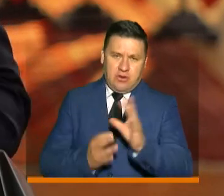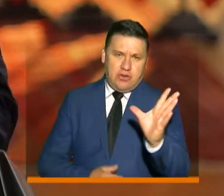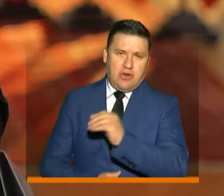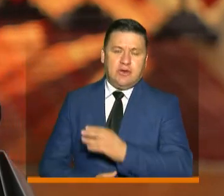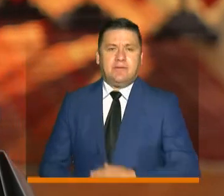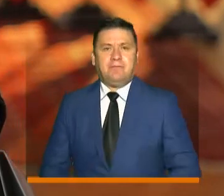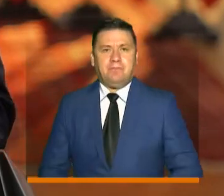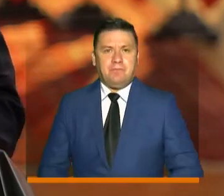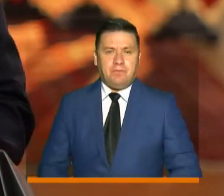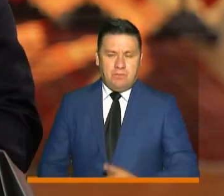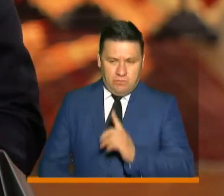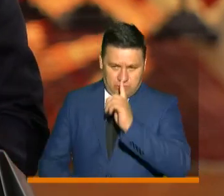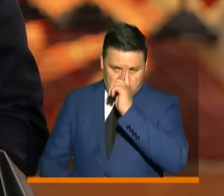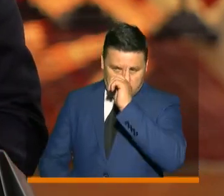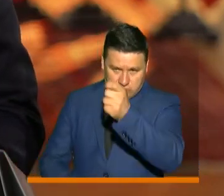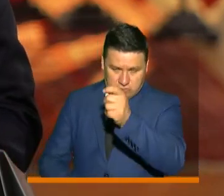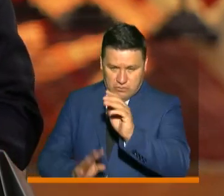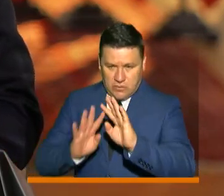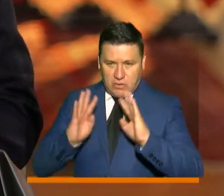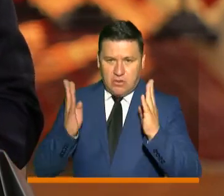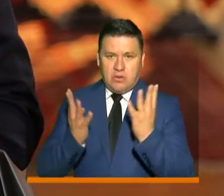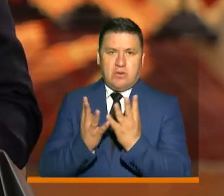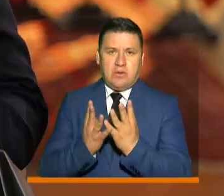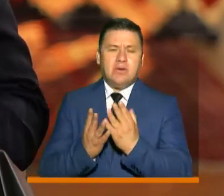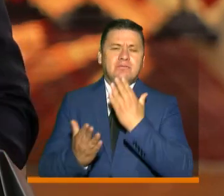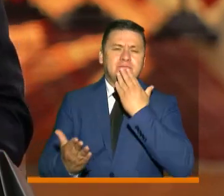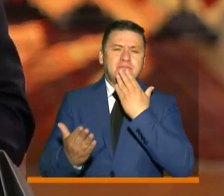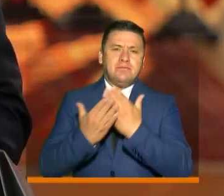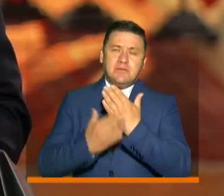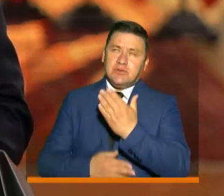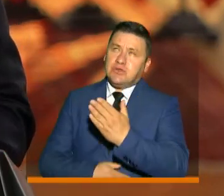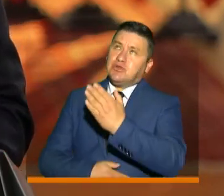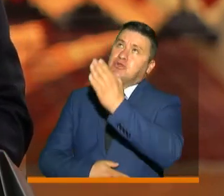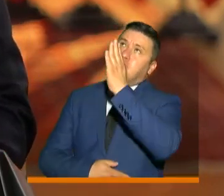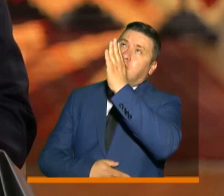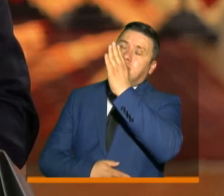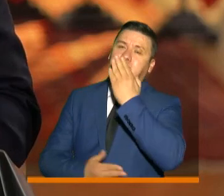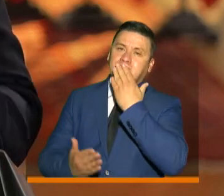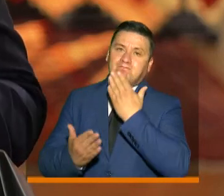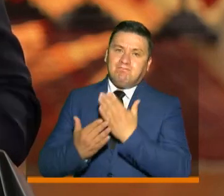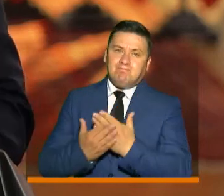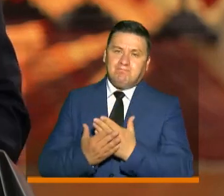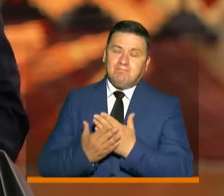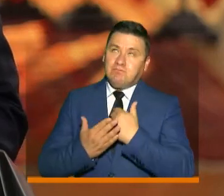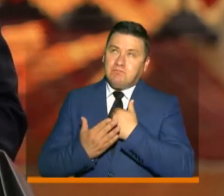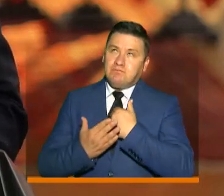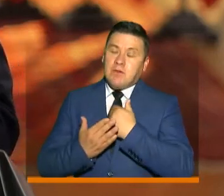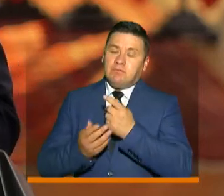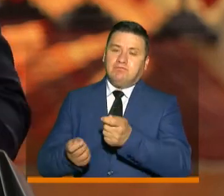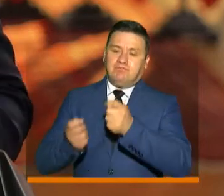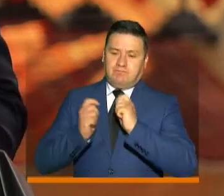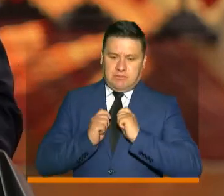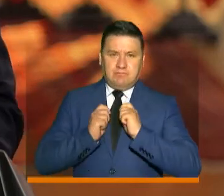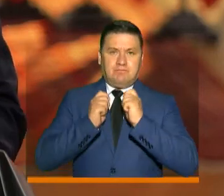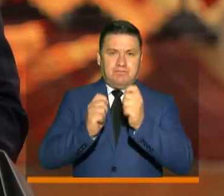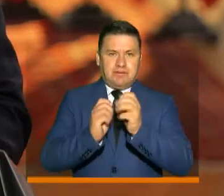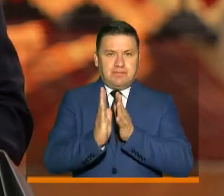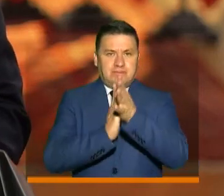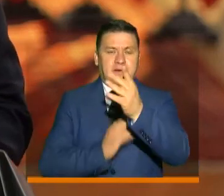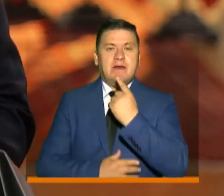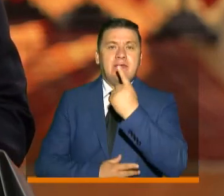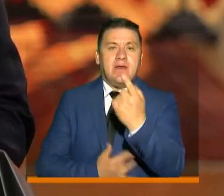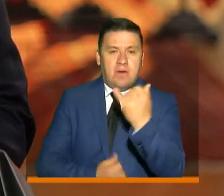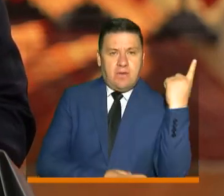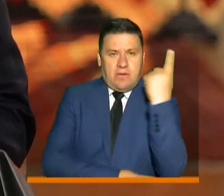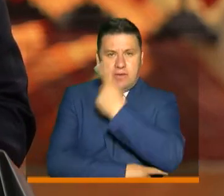honorables congresistas le agradezco a dios por permitir dirigirme a ustedes ya todos los colombianos el día